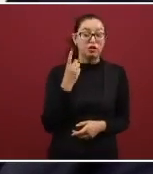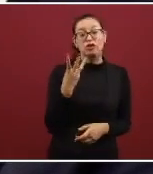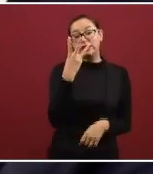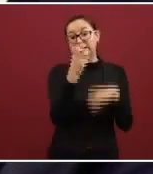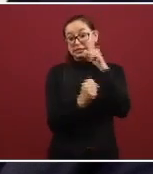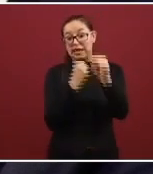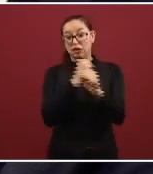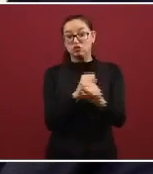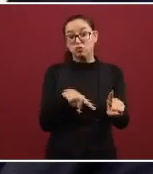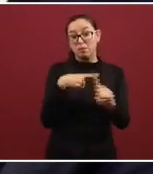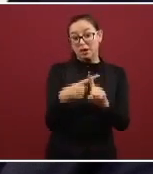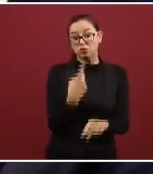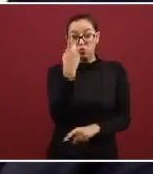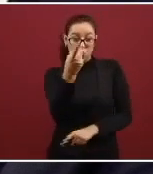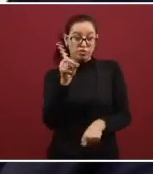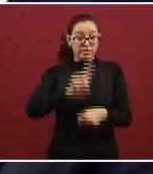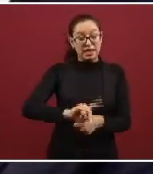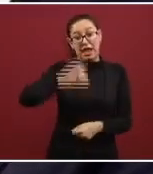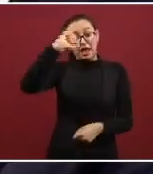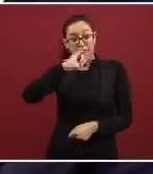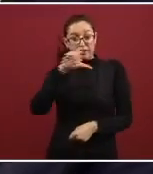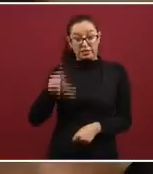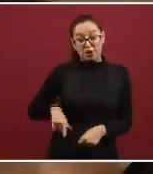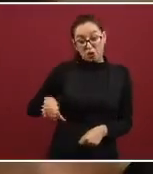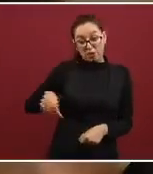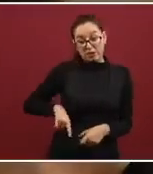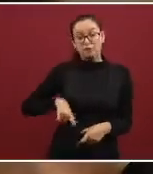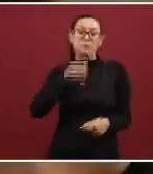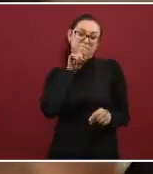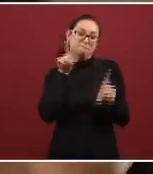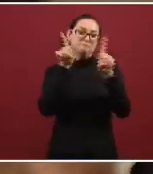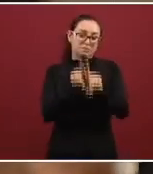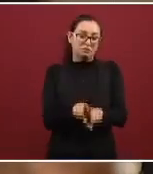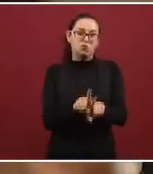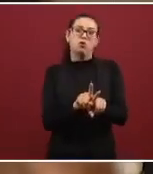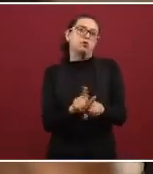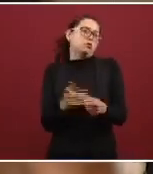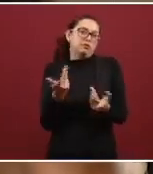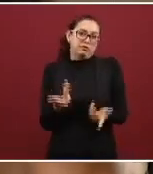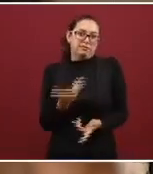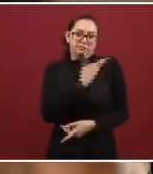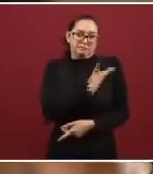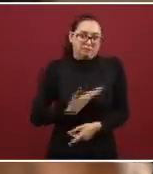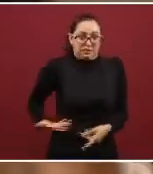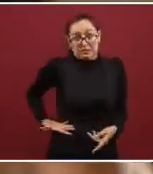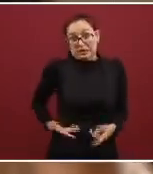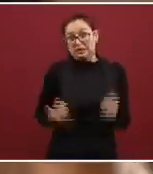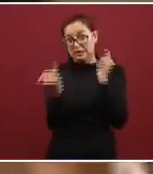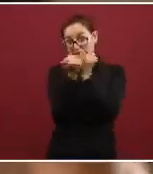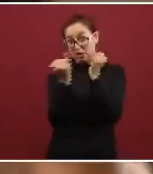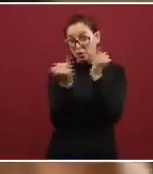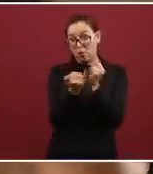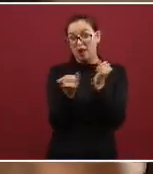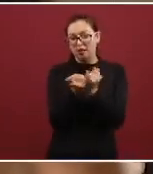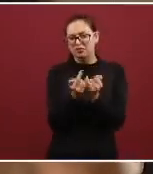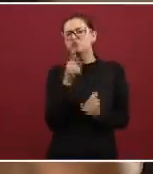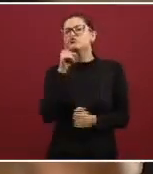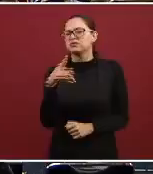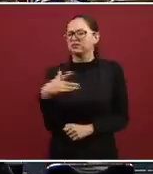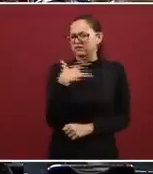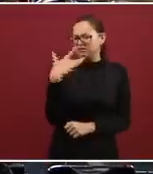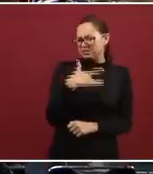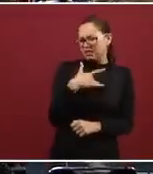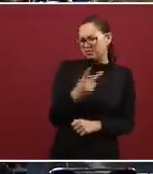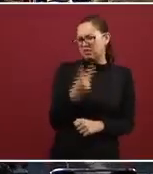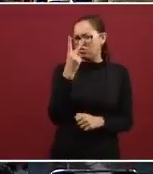un día jefa de gobierno y, bueno, en este caso pudiera ser el esquema presidente de la República. ¿Qué le parecen estos